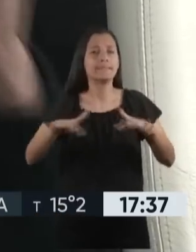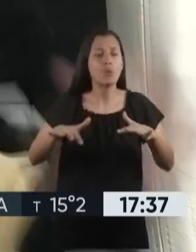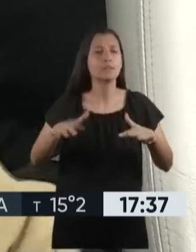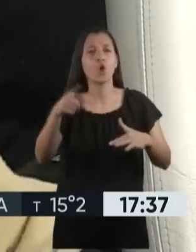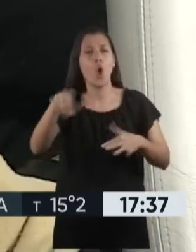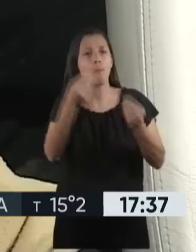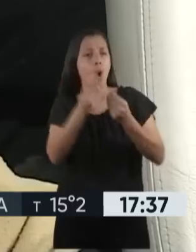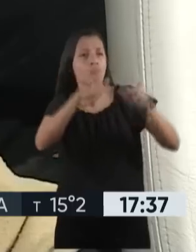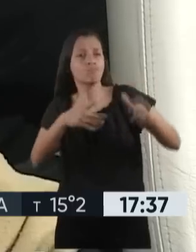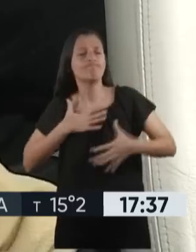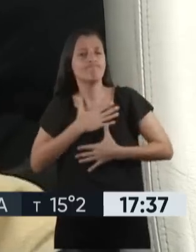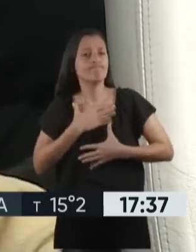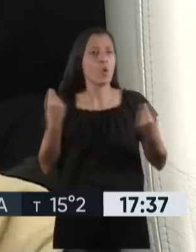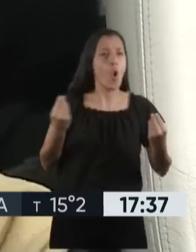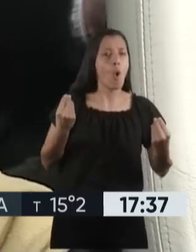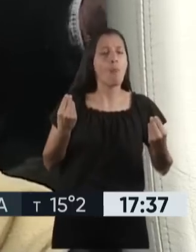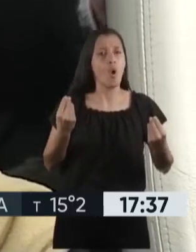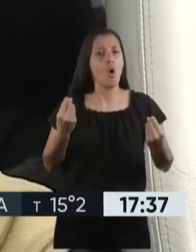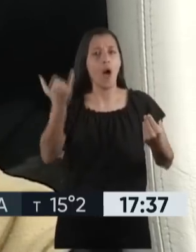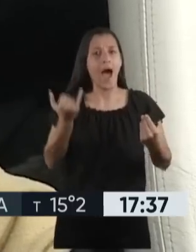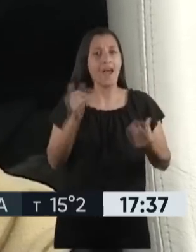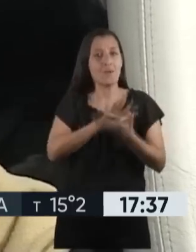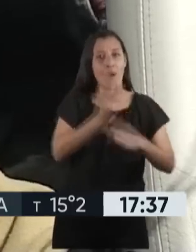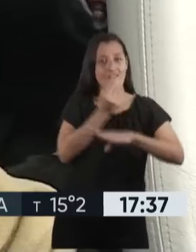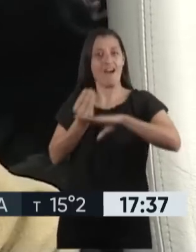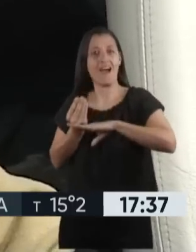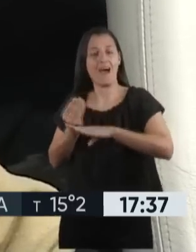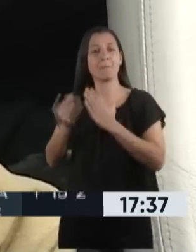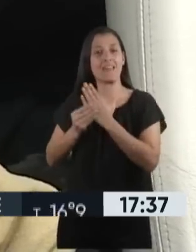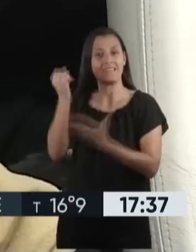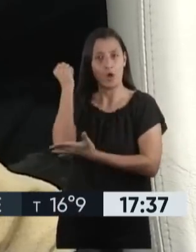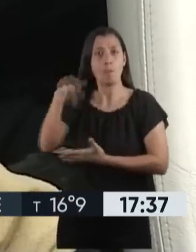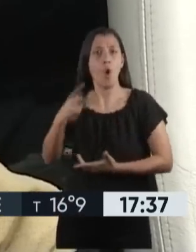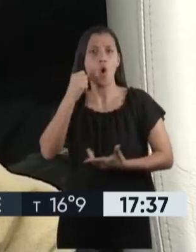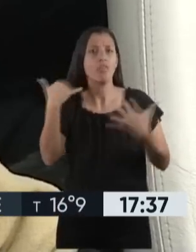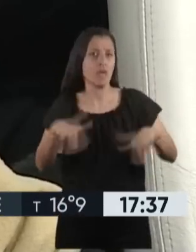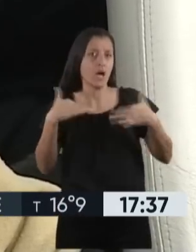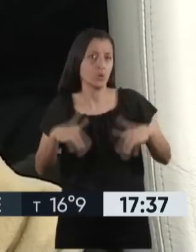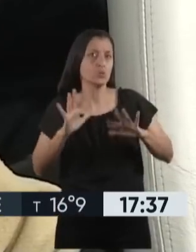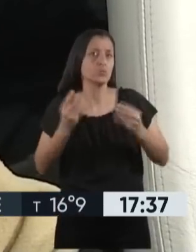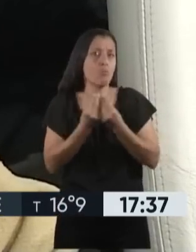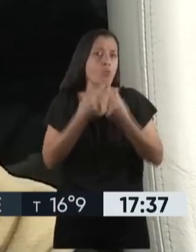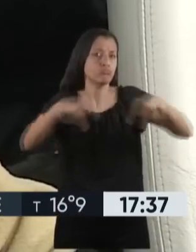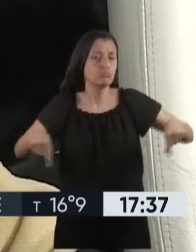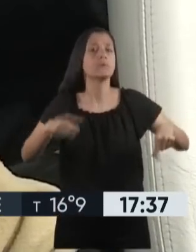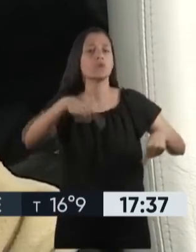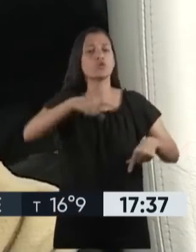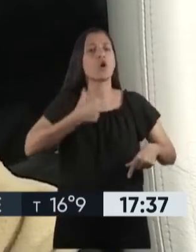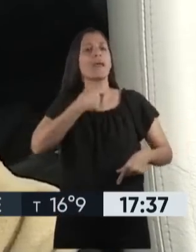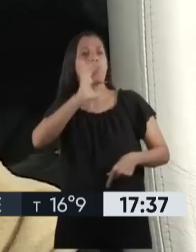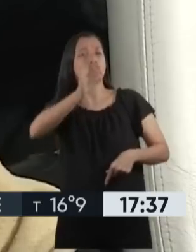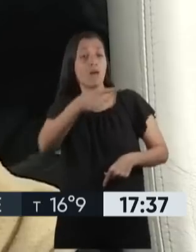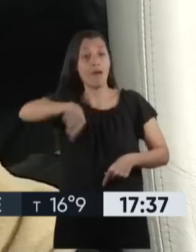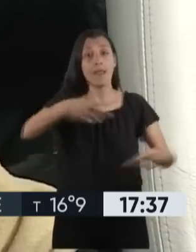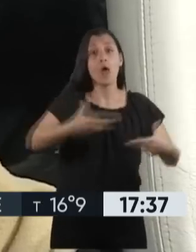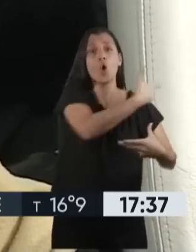inquietud que genera tener una nueva ministra de Economía. Hoy fue un día con muchas versiones, entonces queríamos saber si el gobierno